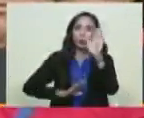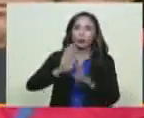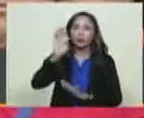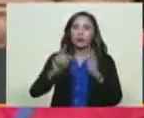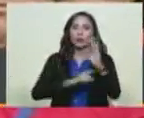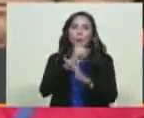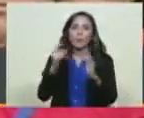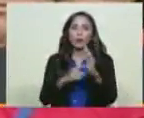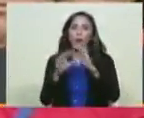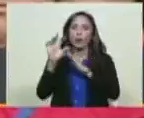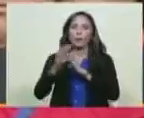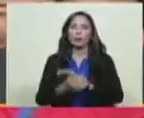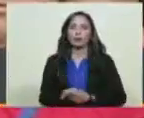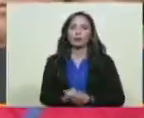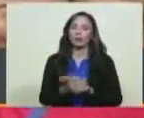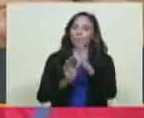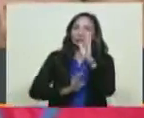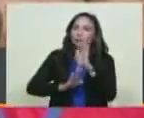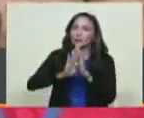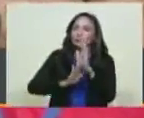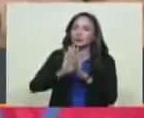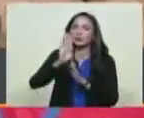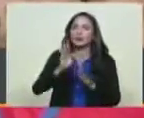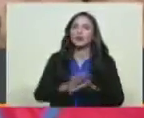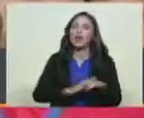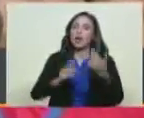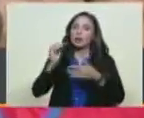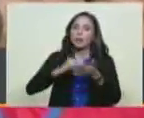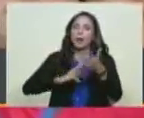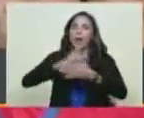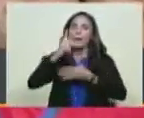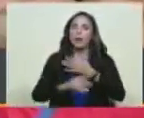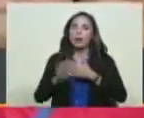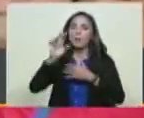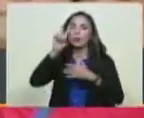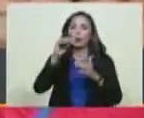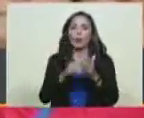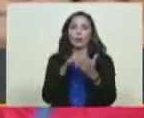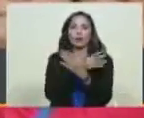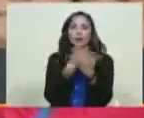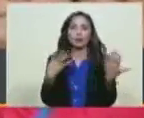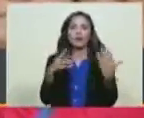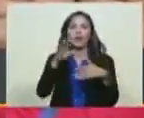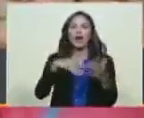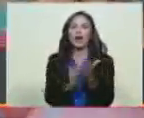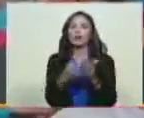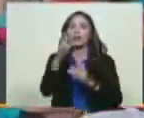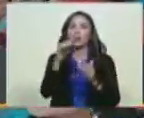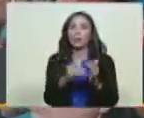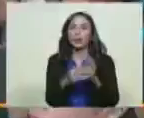para impulsar nuestro plan de la patria 2019 2025